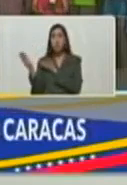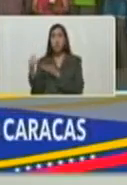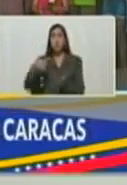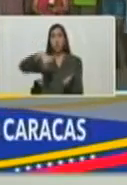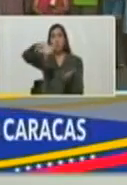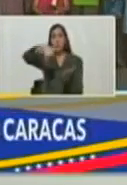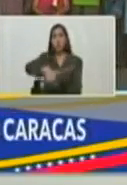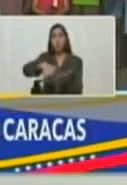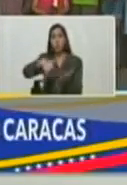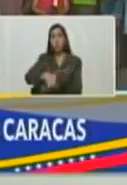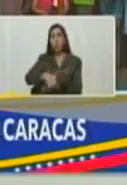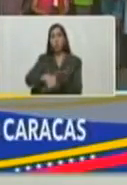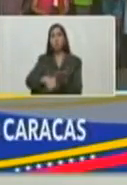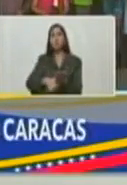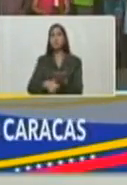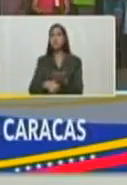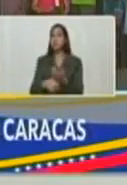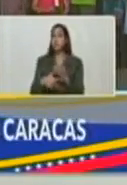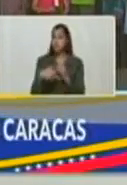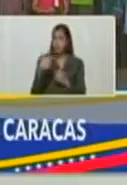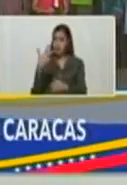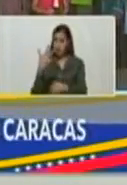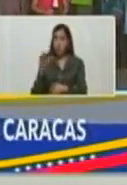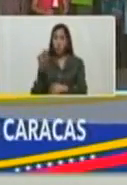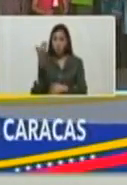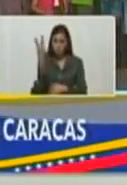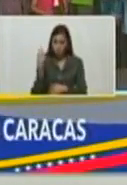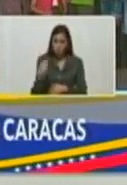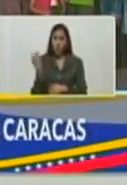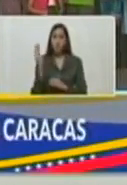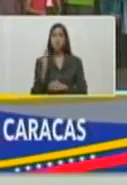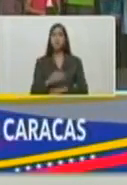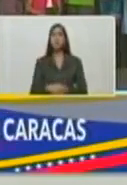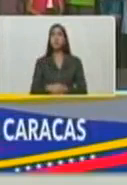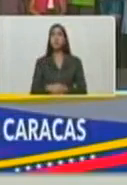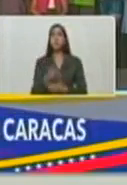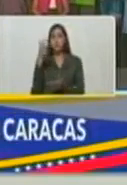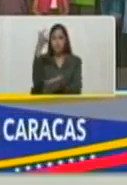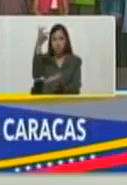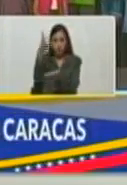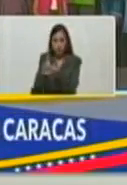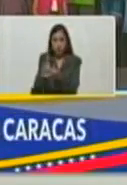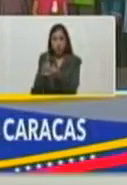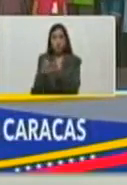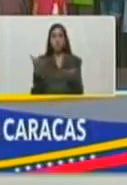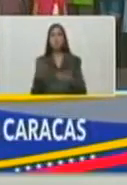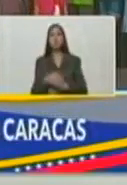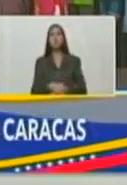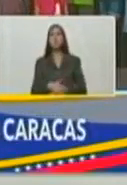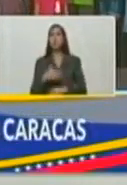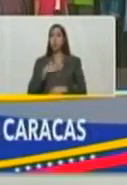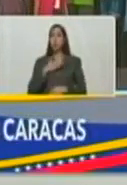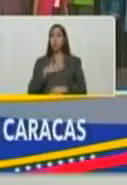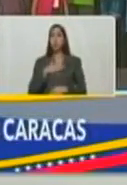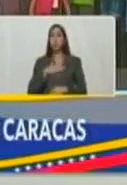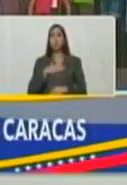Y a la cuenta de tres, si me acompaña Uribito y sus cámaras, yo al